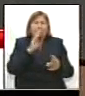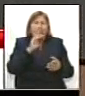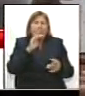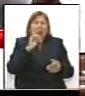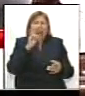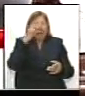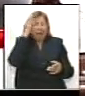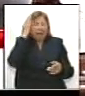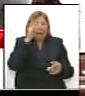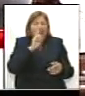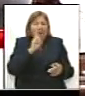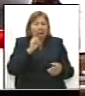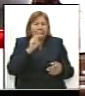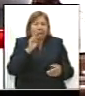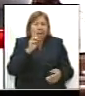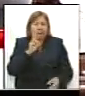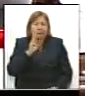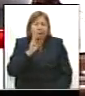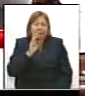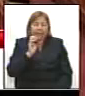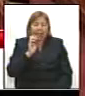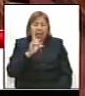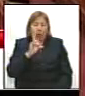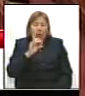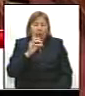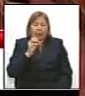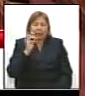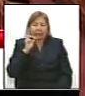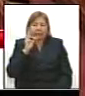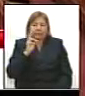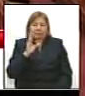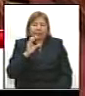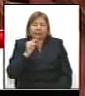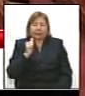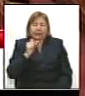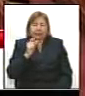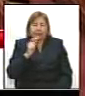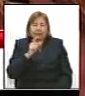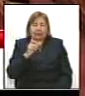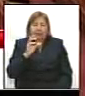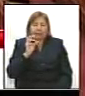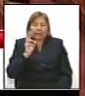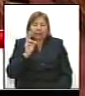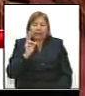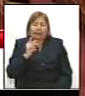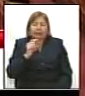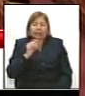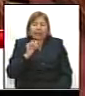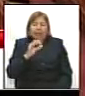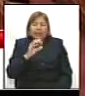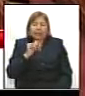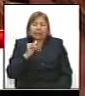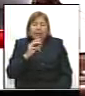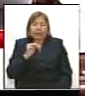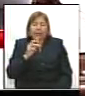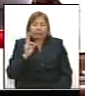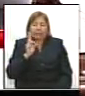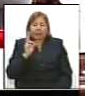verde. García Belaunde, verde. Del Castillo, verde. Takayama, verde.